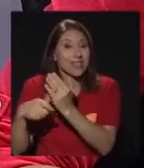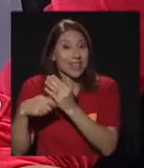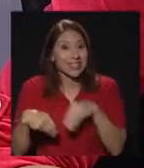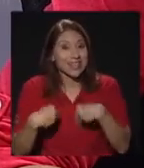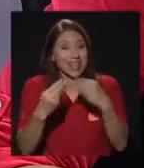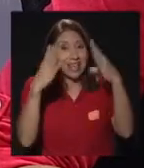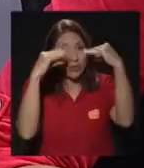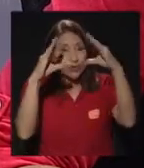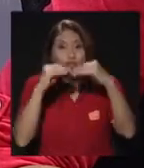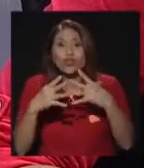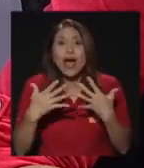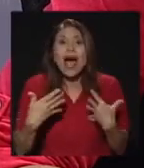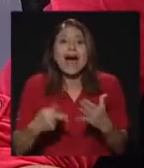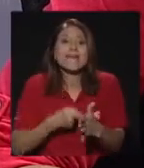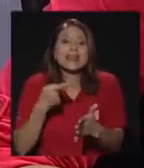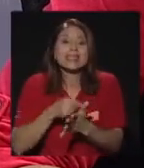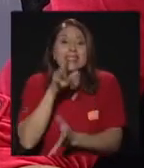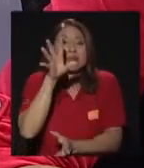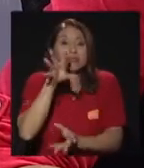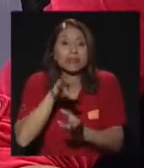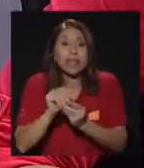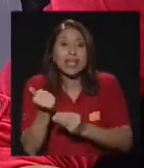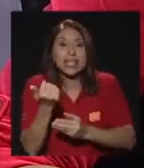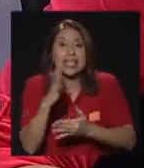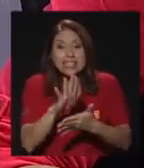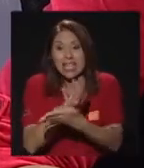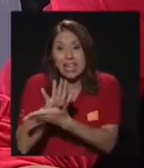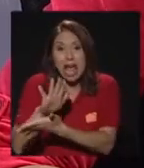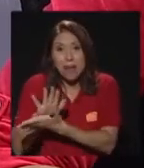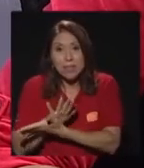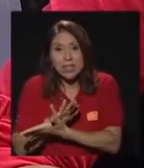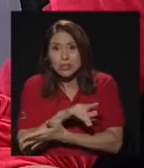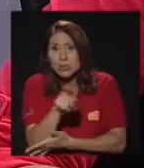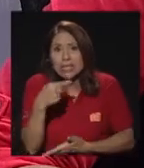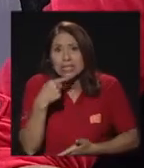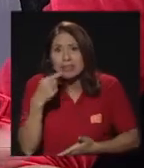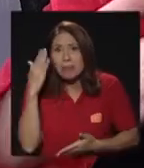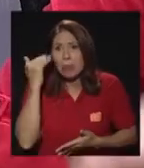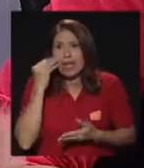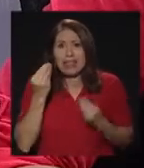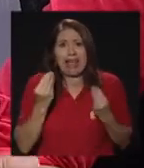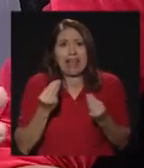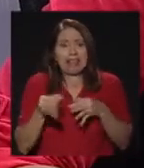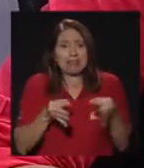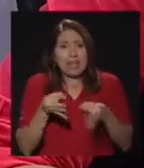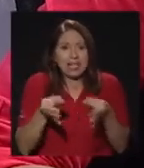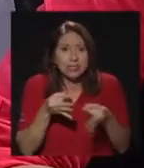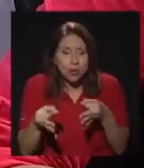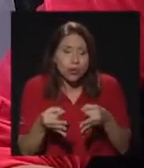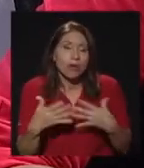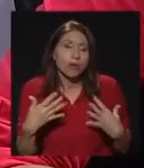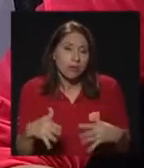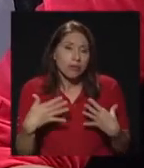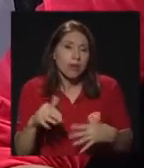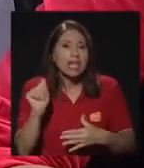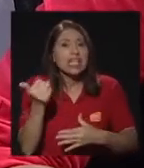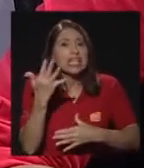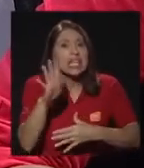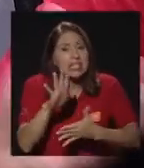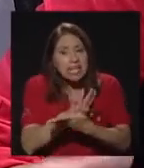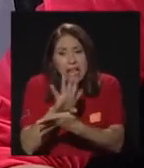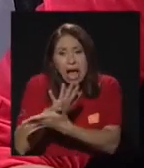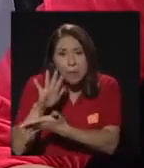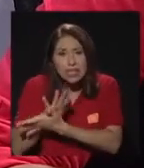conoce esto dice, pero ¿por qué tanta explicación? Es que son hasta 15 trámites, unos en Nicaragua, otros acá,